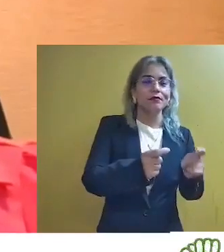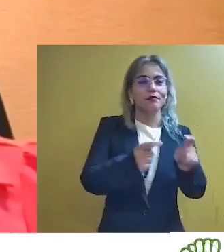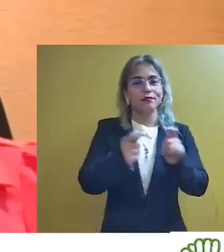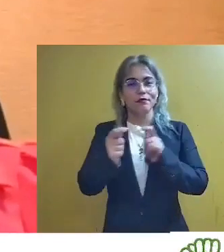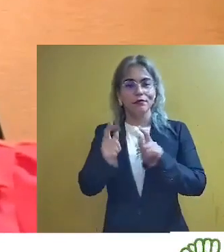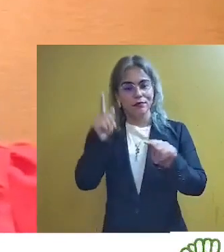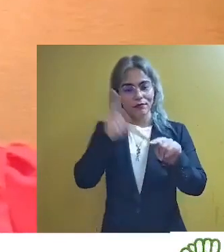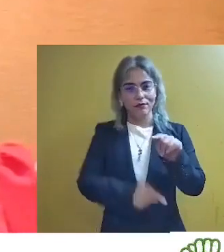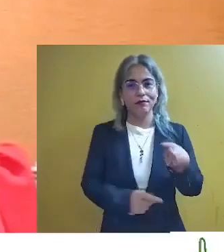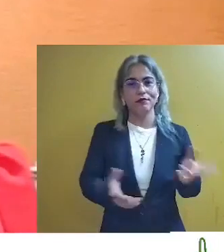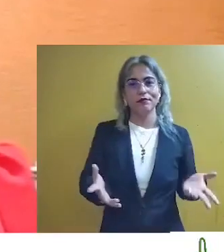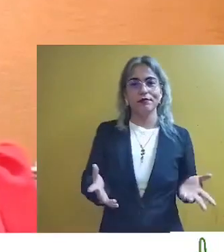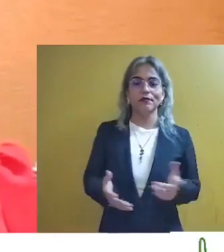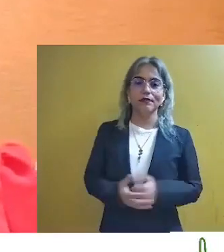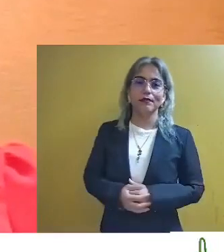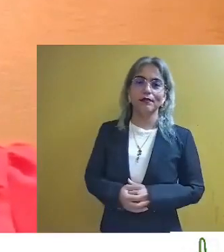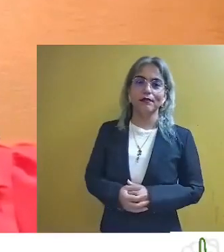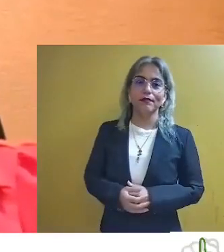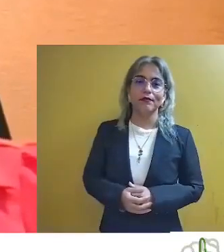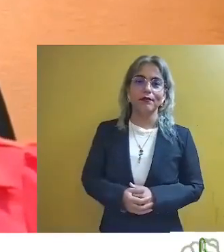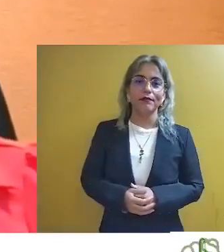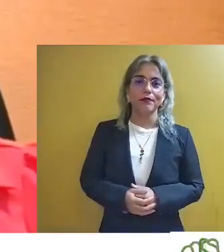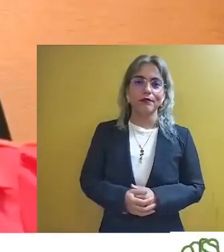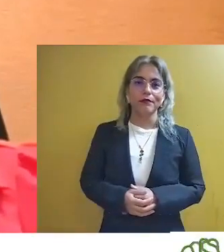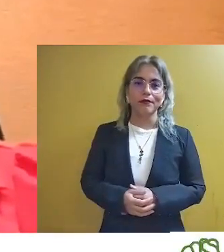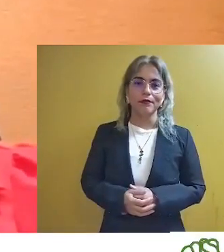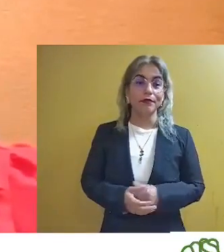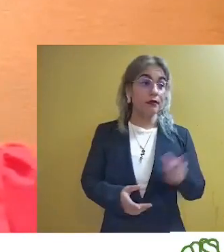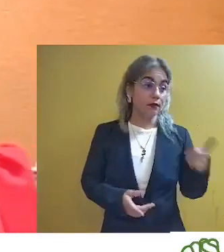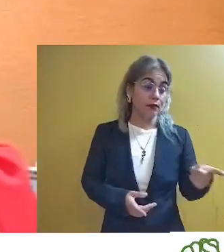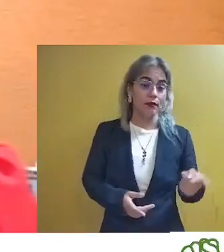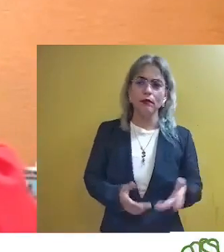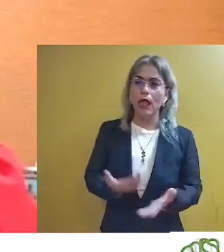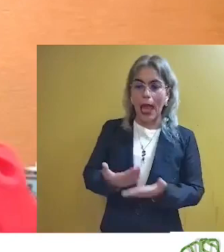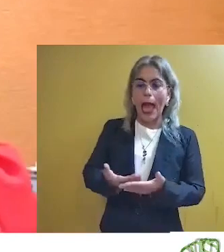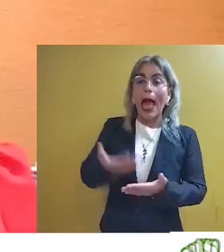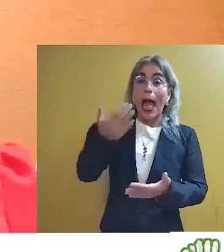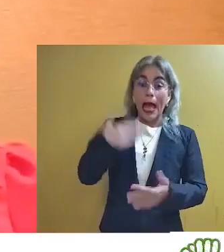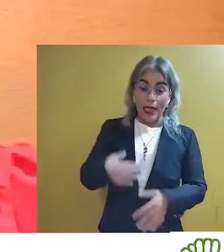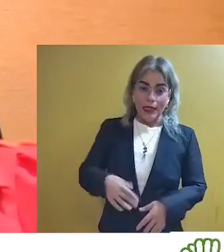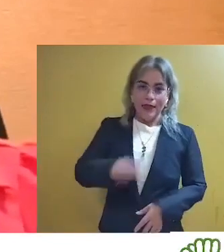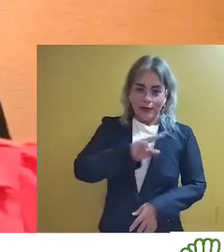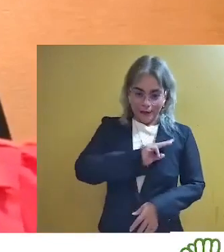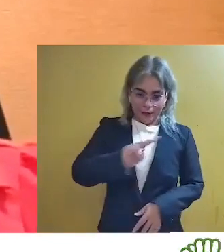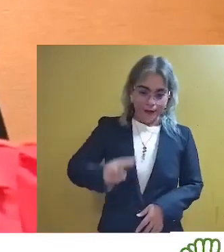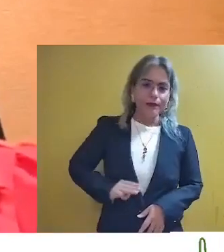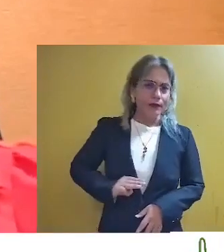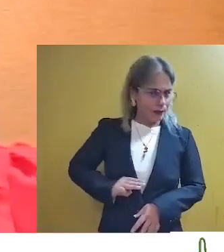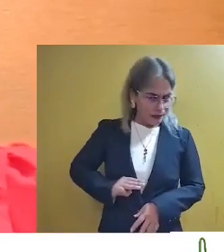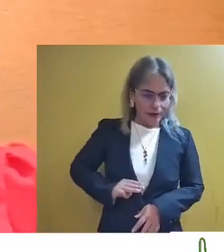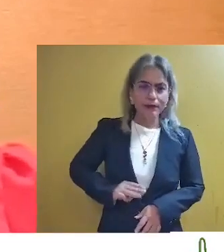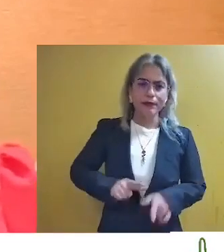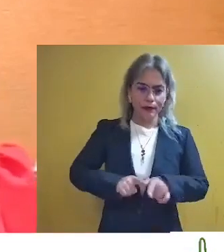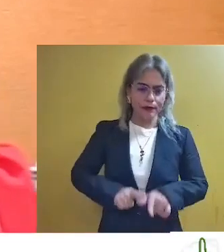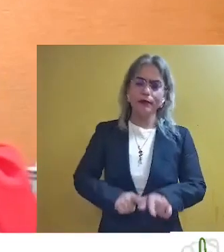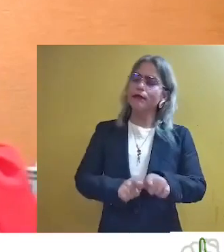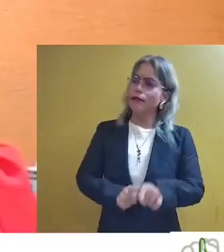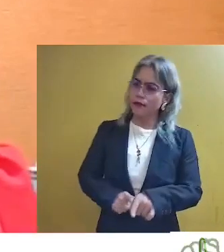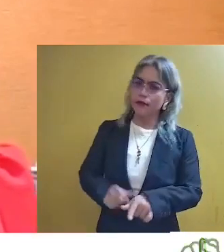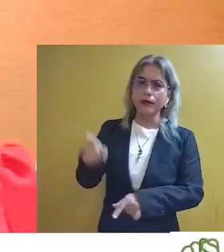Y figura bajo la cual presentó su demanda indicial y que por lo tanto esta situación técnica ha